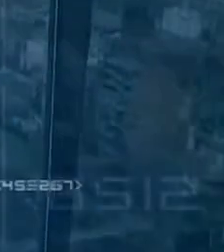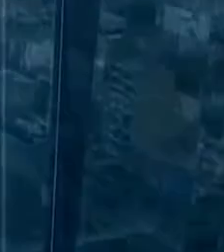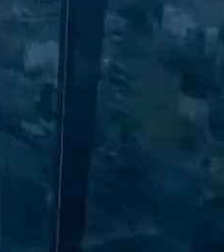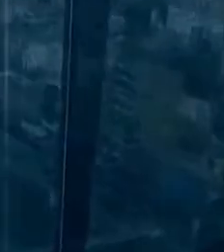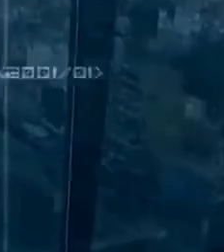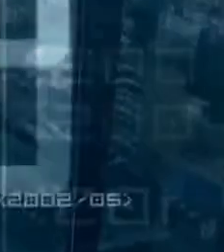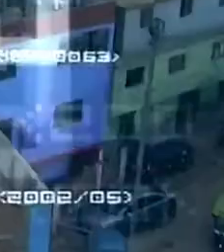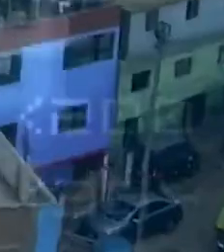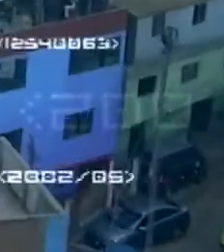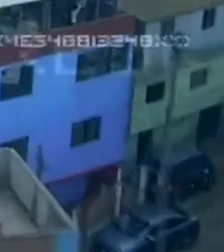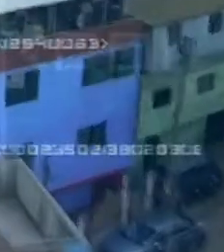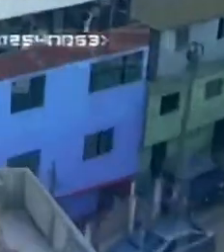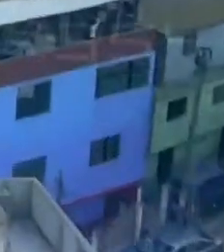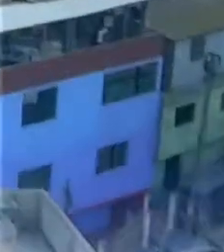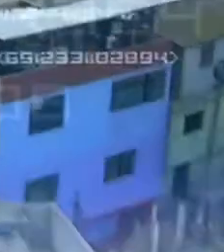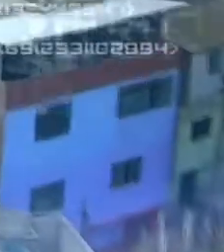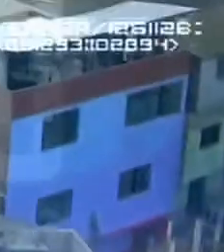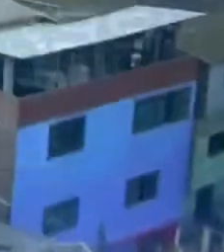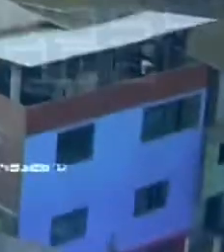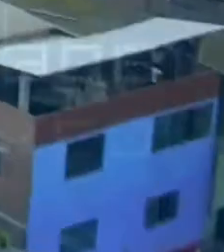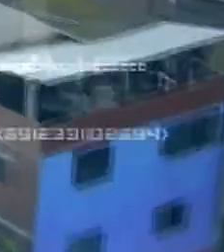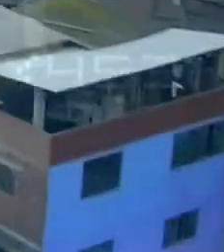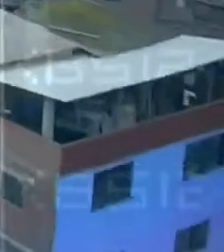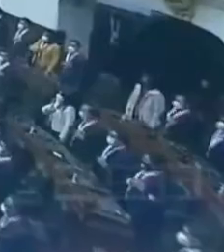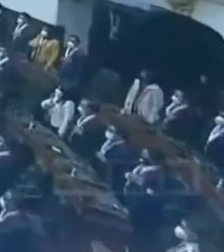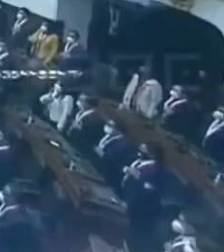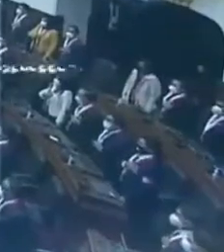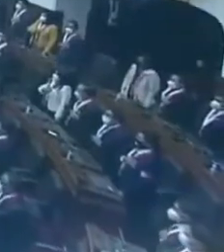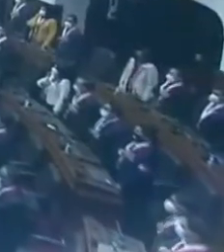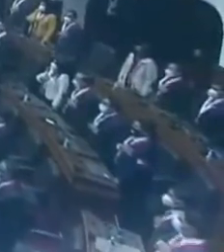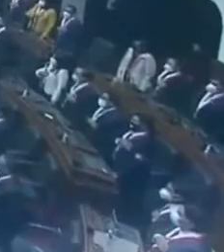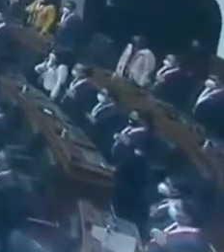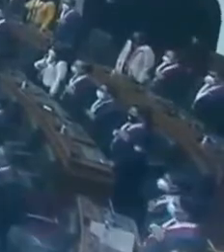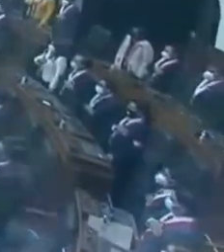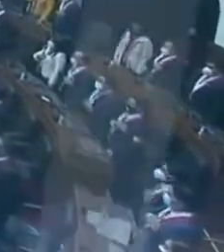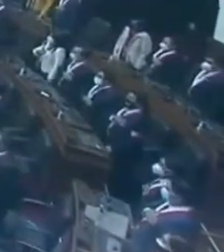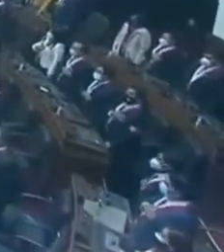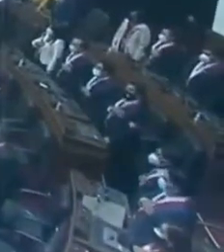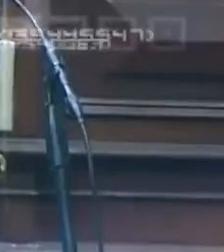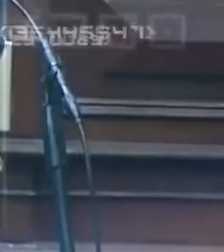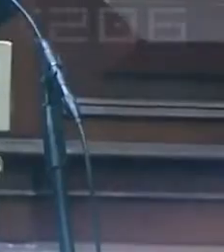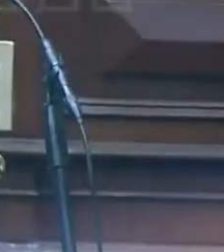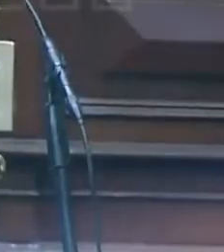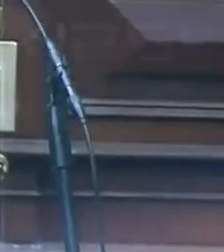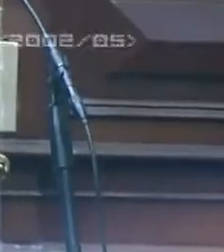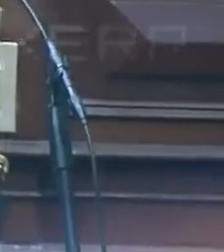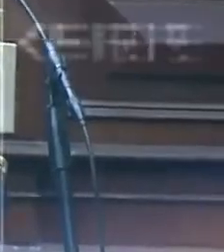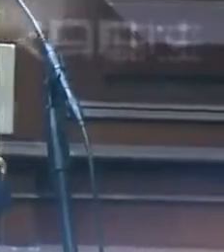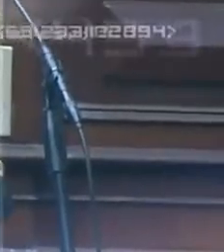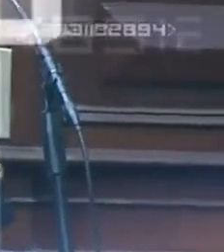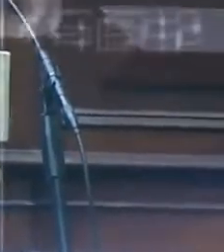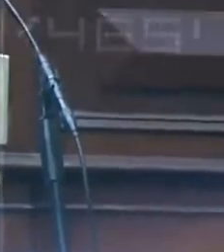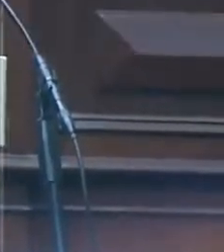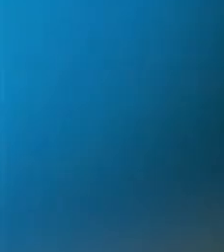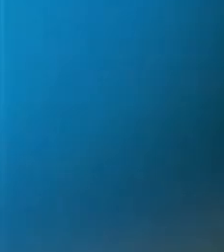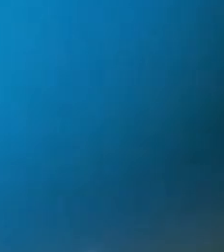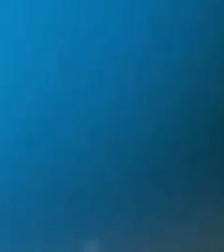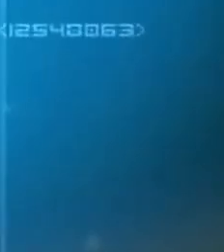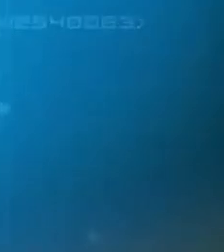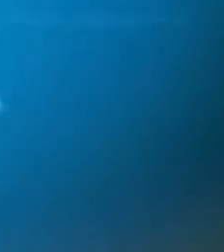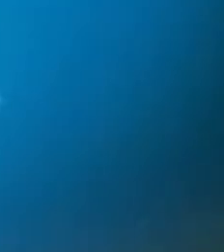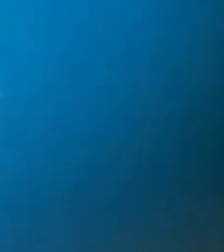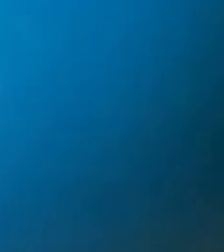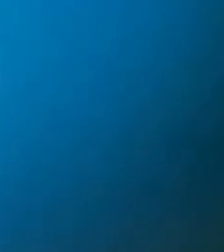Conozca la nueva programación de TV Perú Noticias. De lunes a viernes, infórmese con Noticias